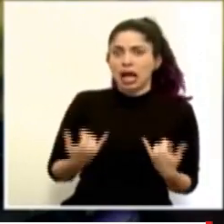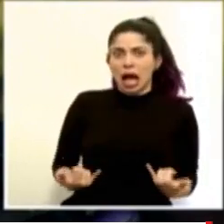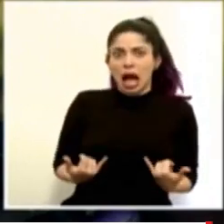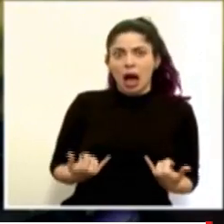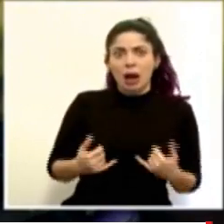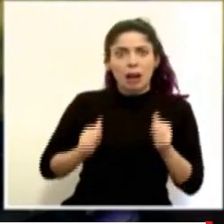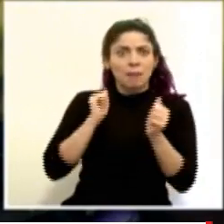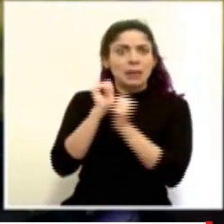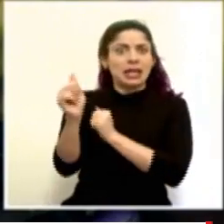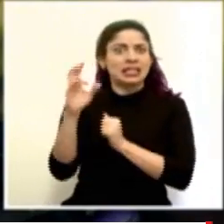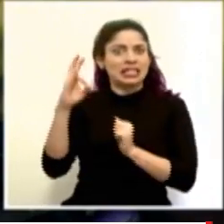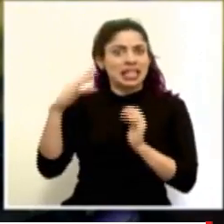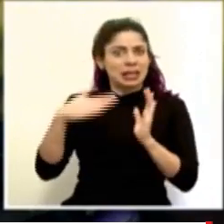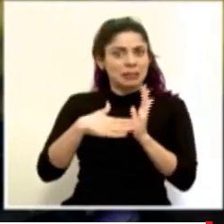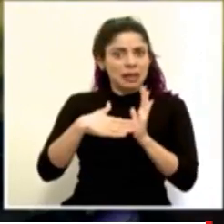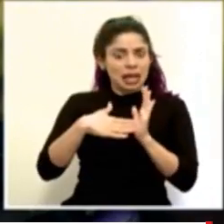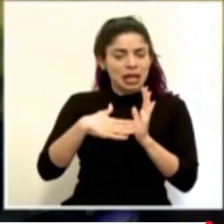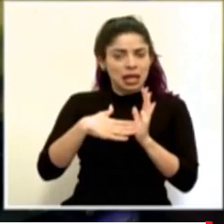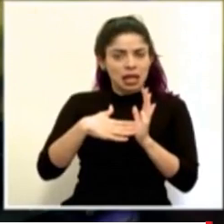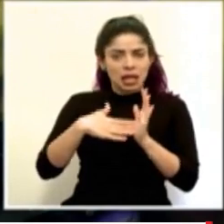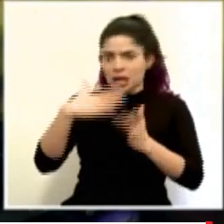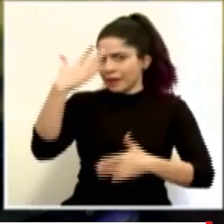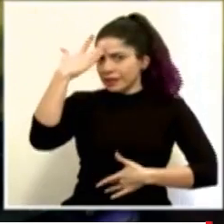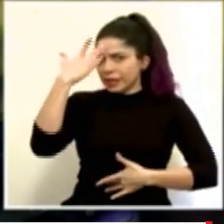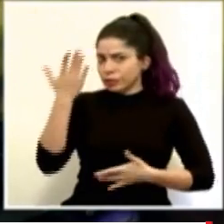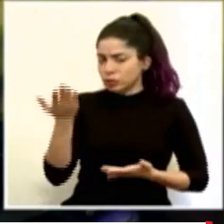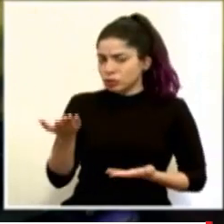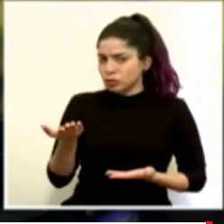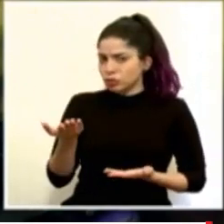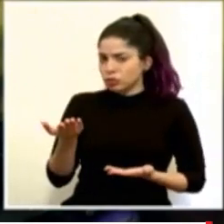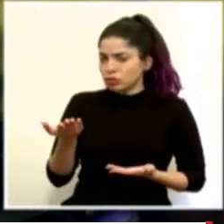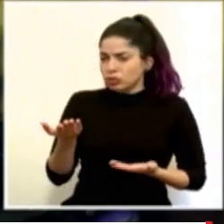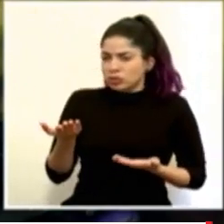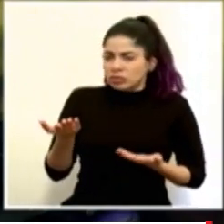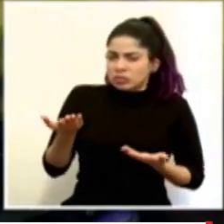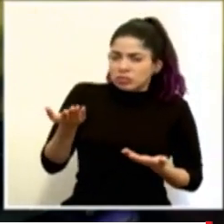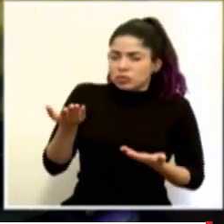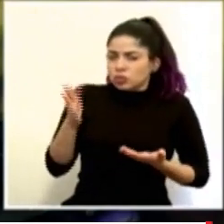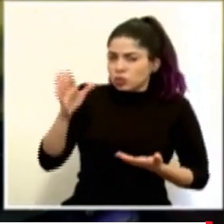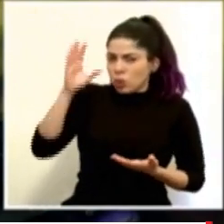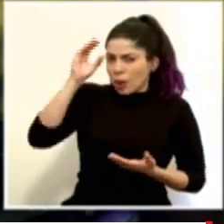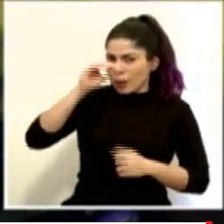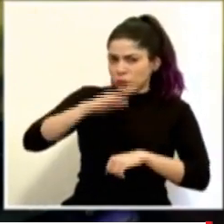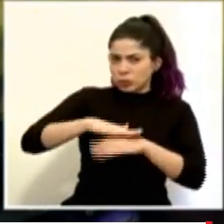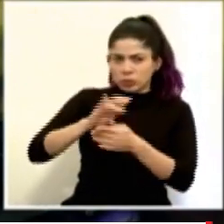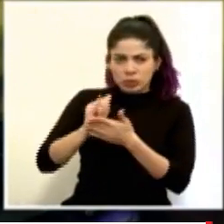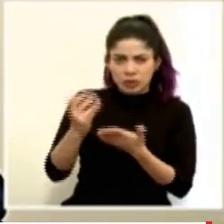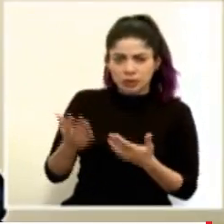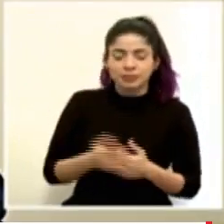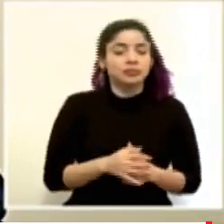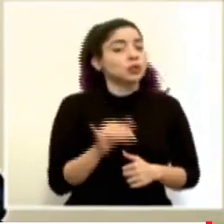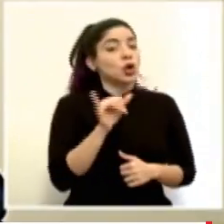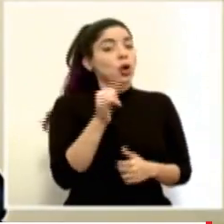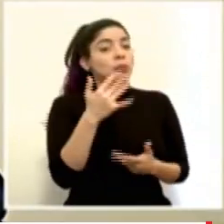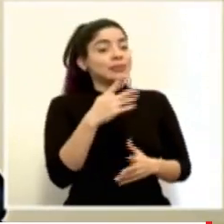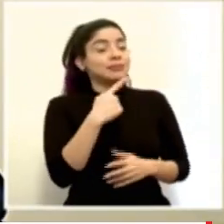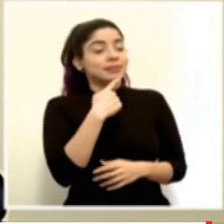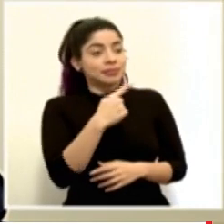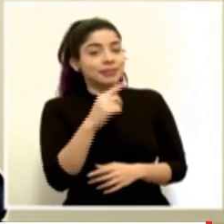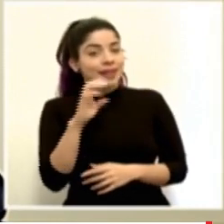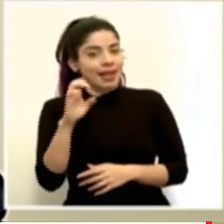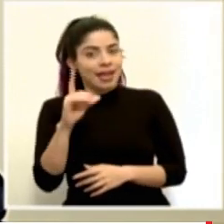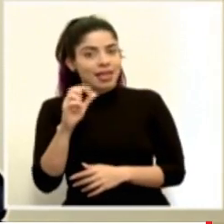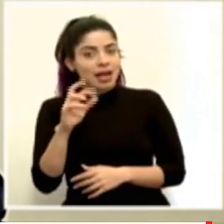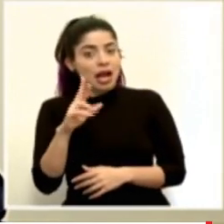hoy se sobrepasan los 7.000 y resto de casos. ¿Qué valoración hace usted en ese sentido? Como le indicó don Edgar,